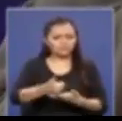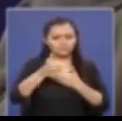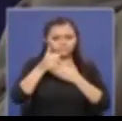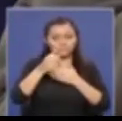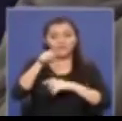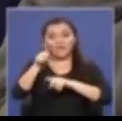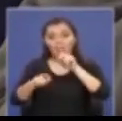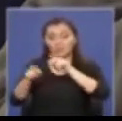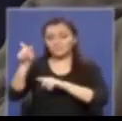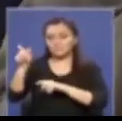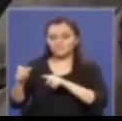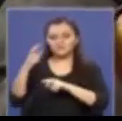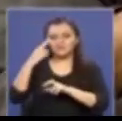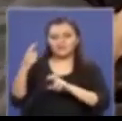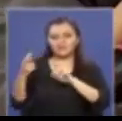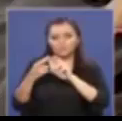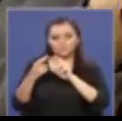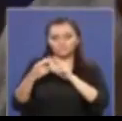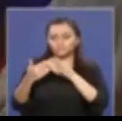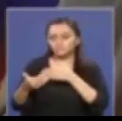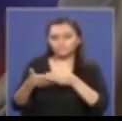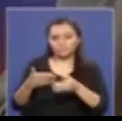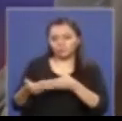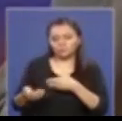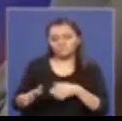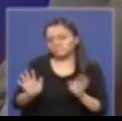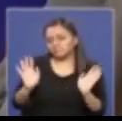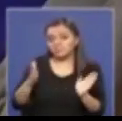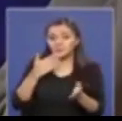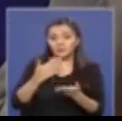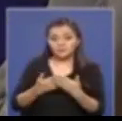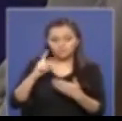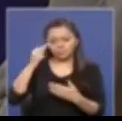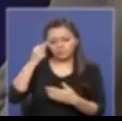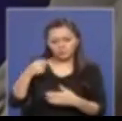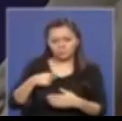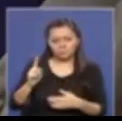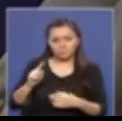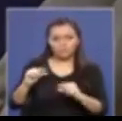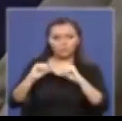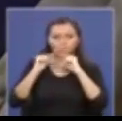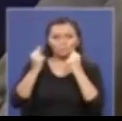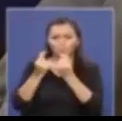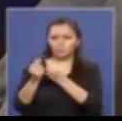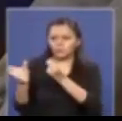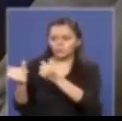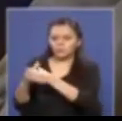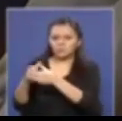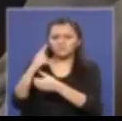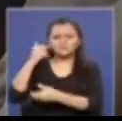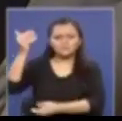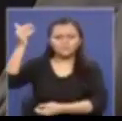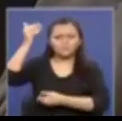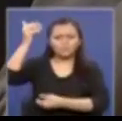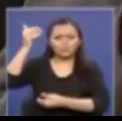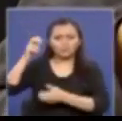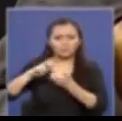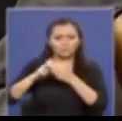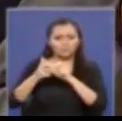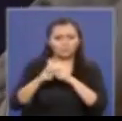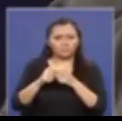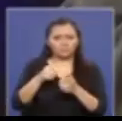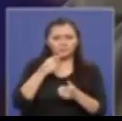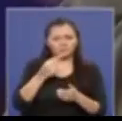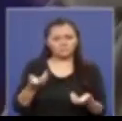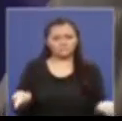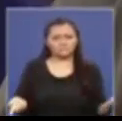tal vez por su manera de ser no reconocen y no hay ningún problema, no lo hacemos para que nos agradezcan. Hay un pequeño grupo que, qué pena que esté politizando estas cosas, ¿no? Qué pena tener